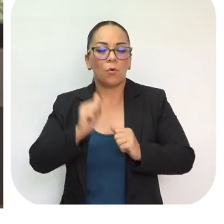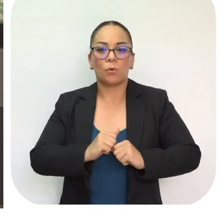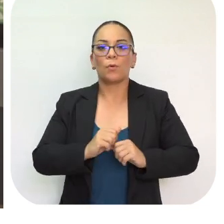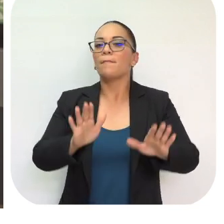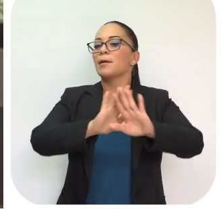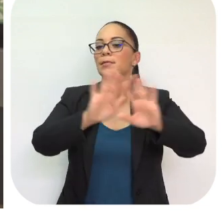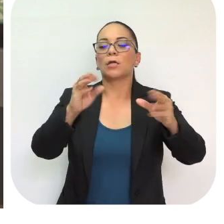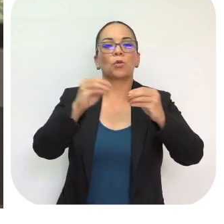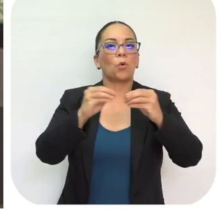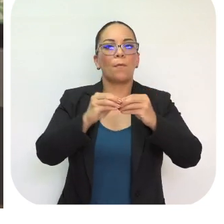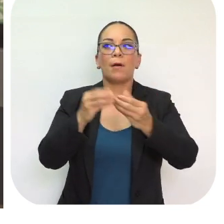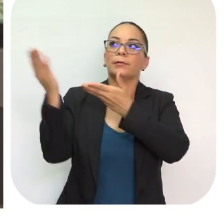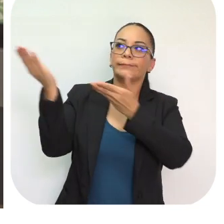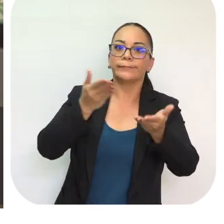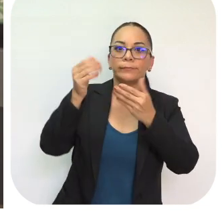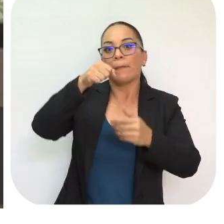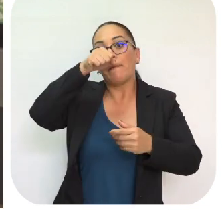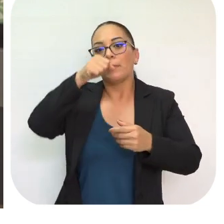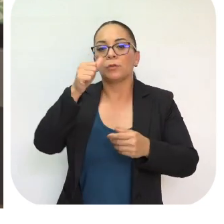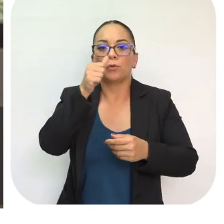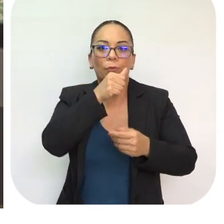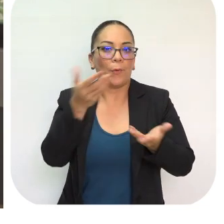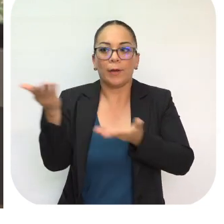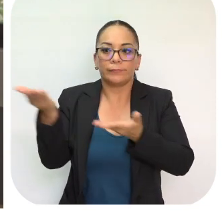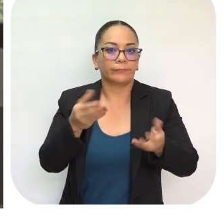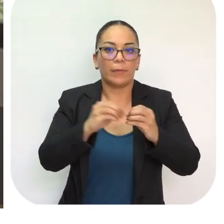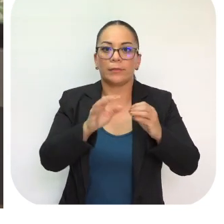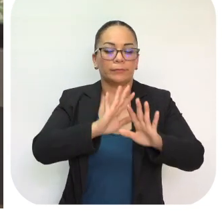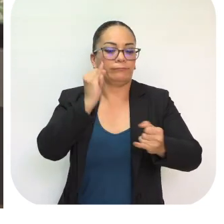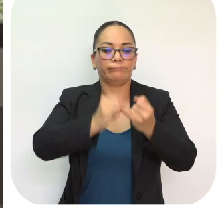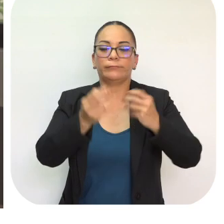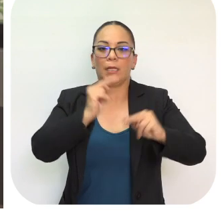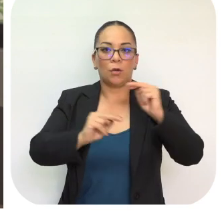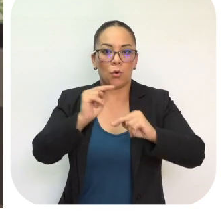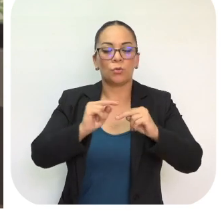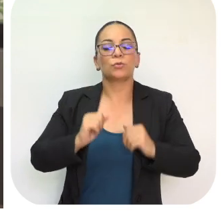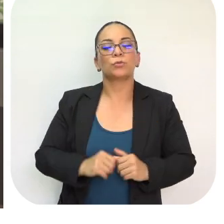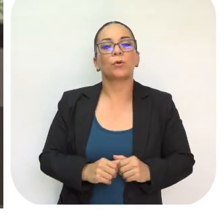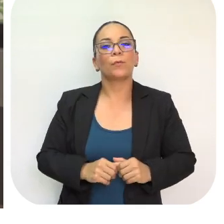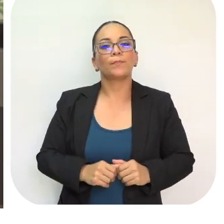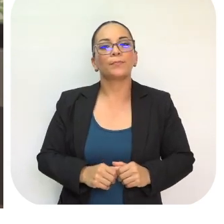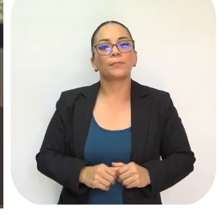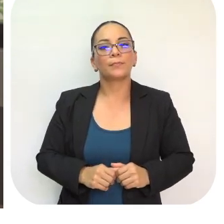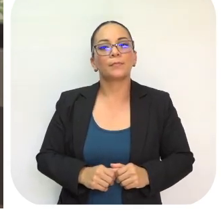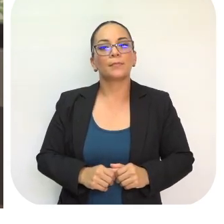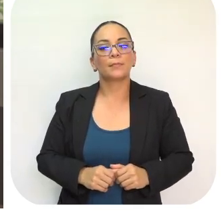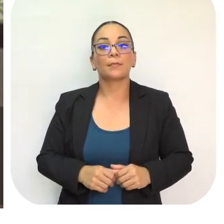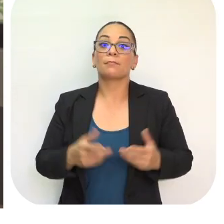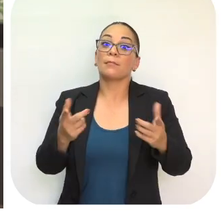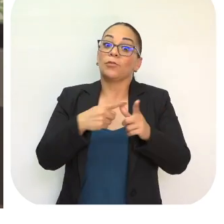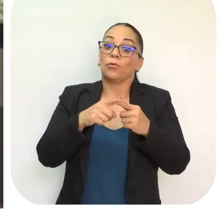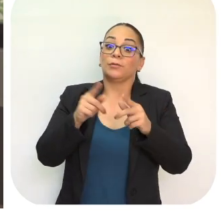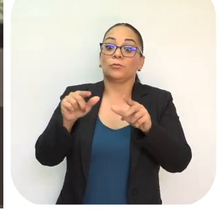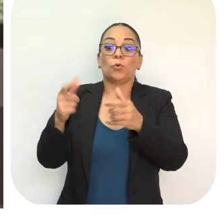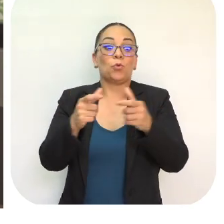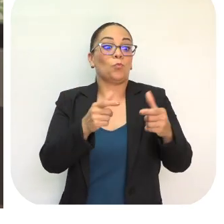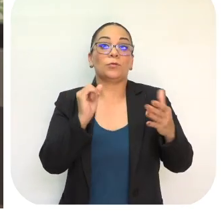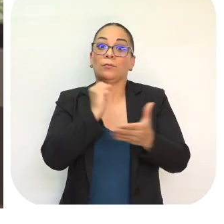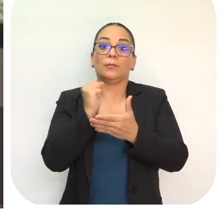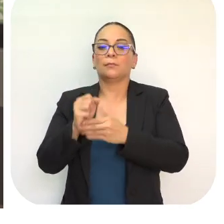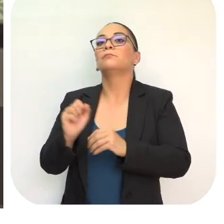puedan exportar cocaína, se les acaba ese negocio y por lo tanto tienen que dejar de matarse. Claro que